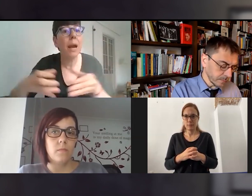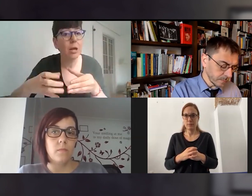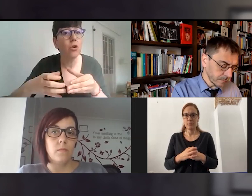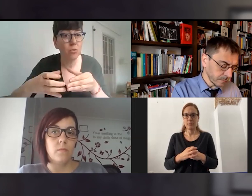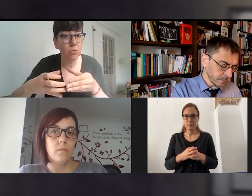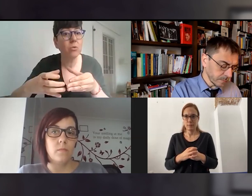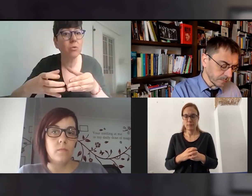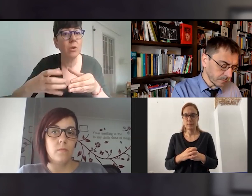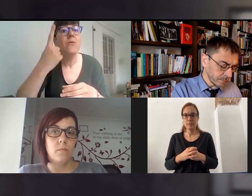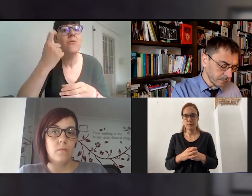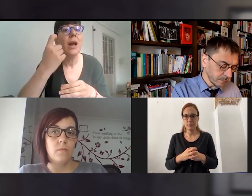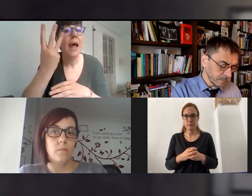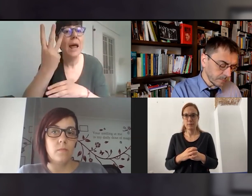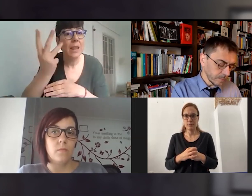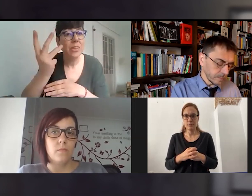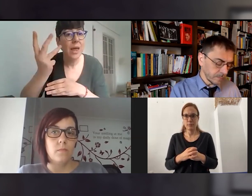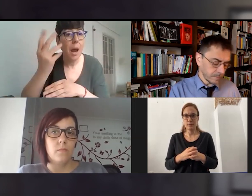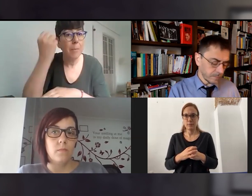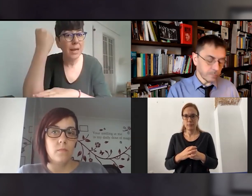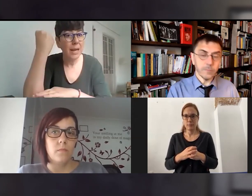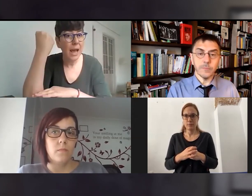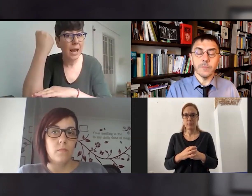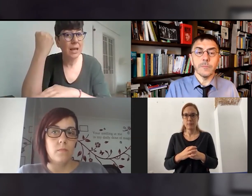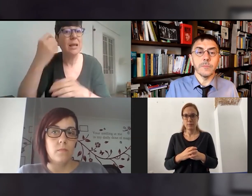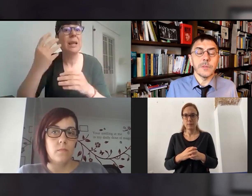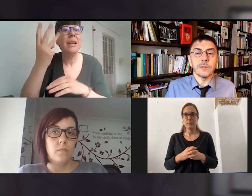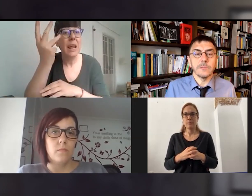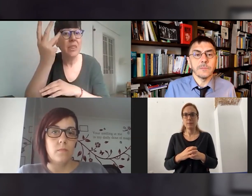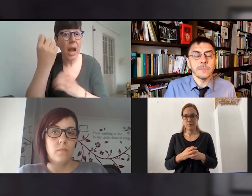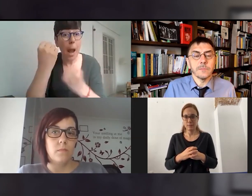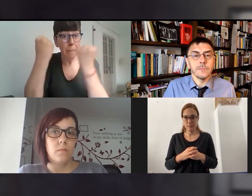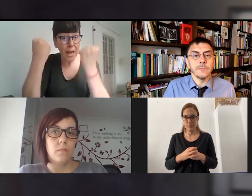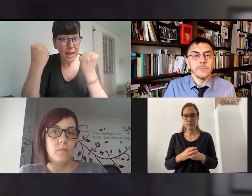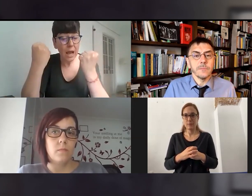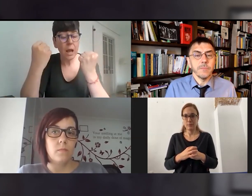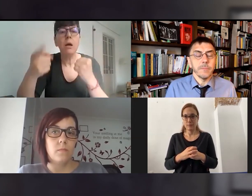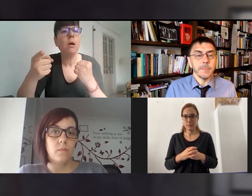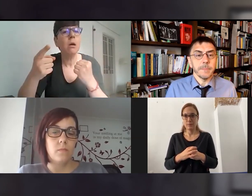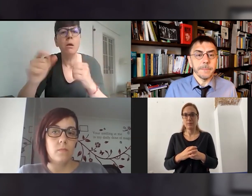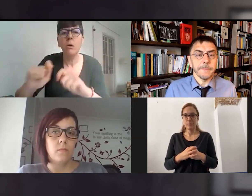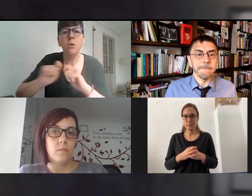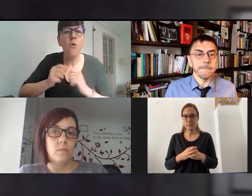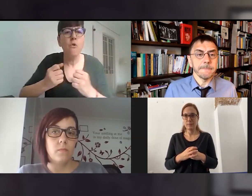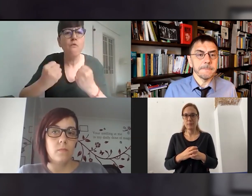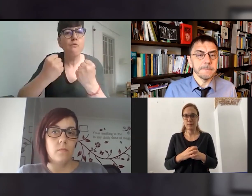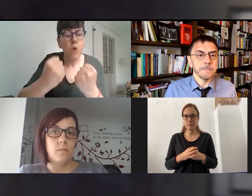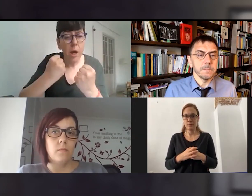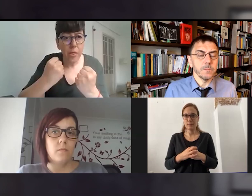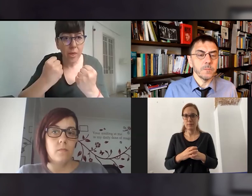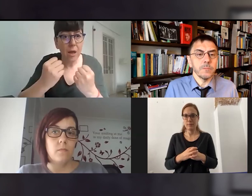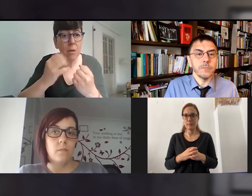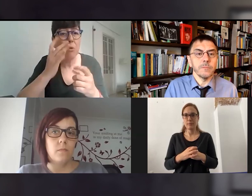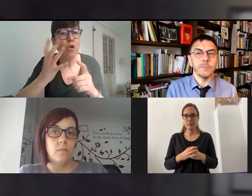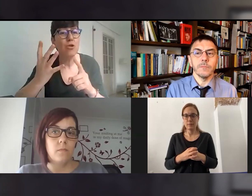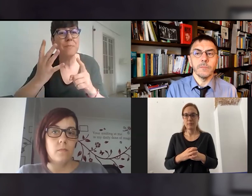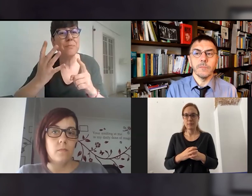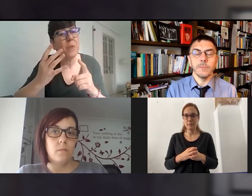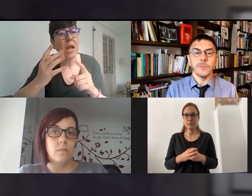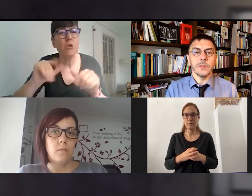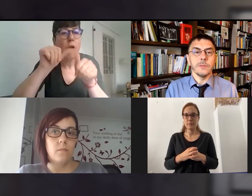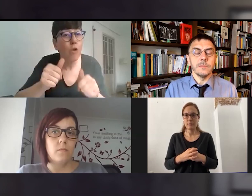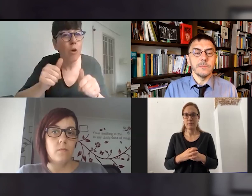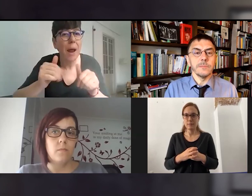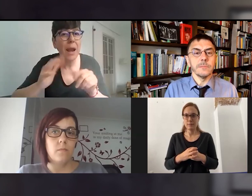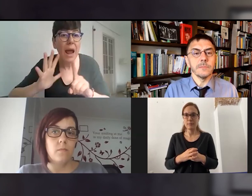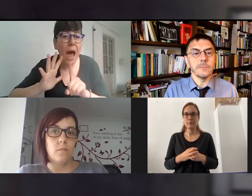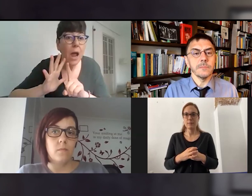las personas. Y entonces sí que seremos capaces de tener un partido. Hablamos de la tercera pata y la tercera pata es esta, la que